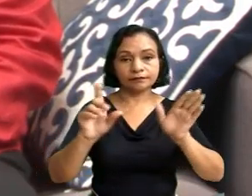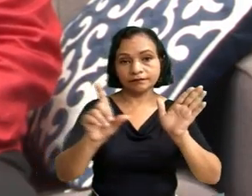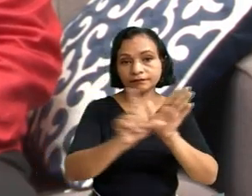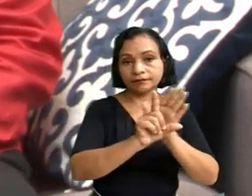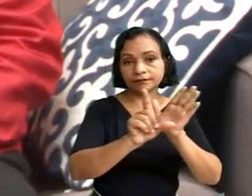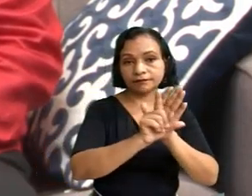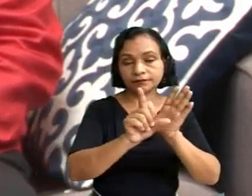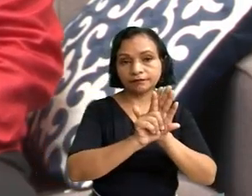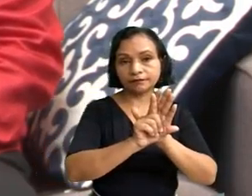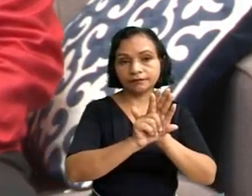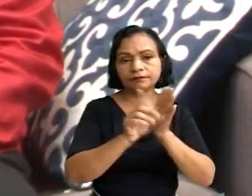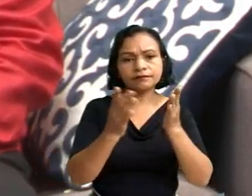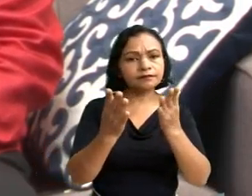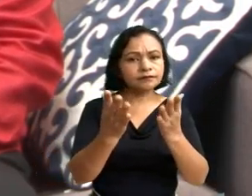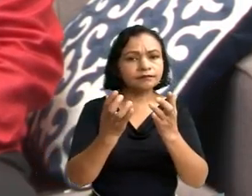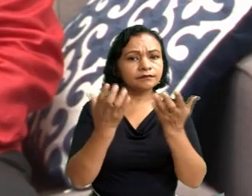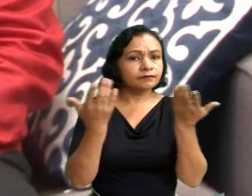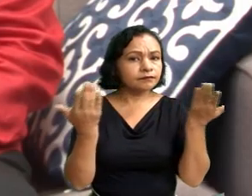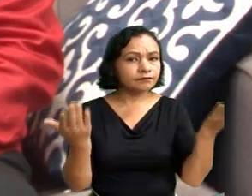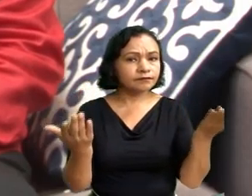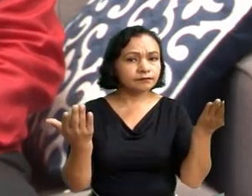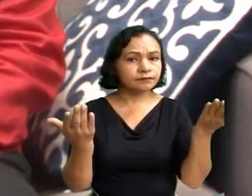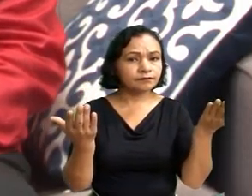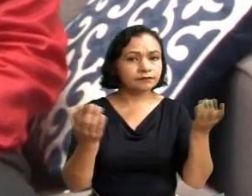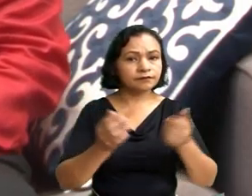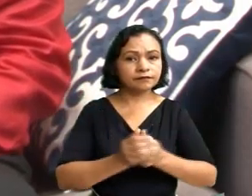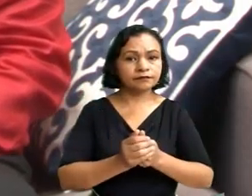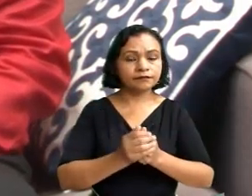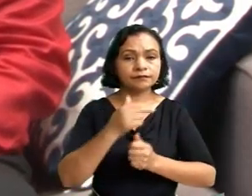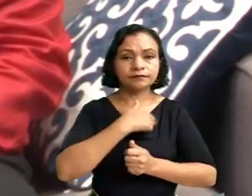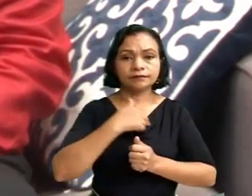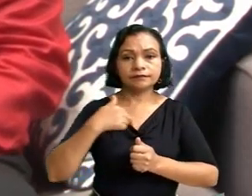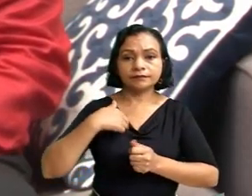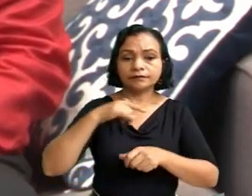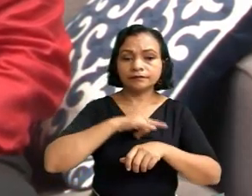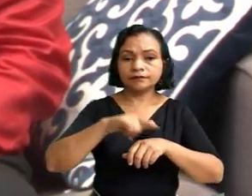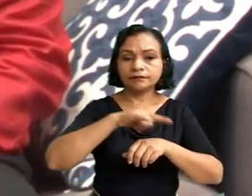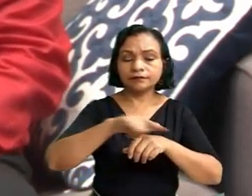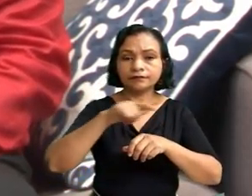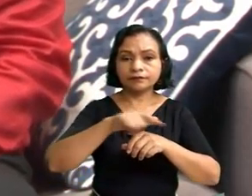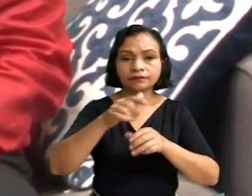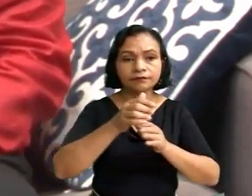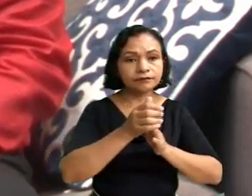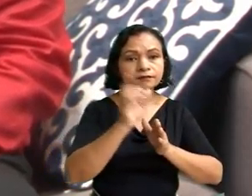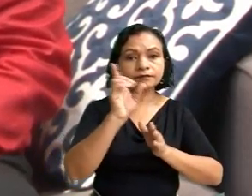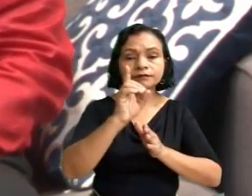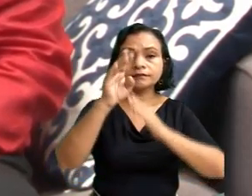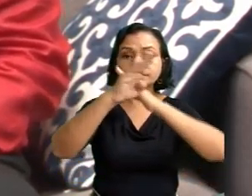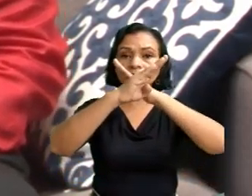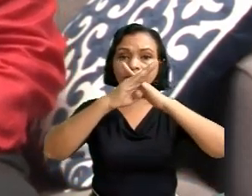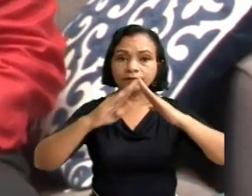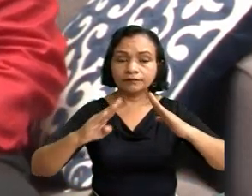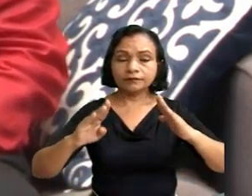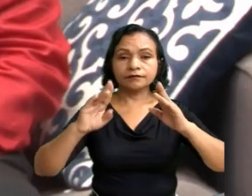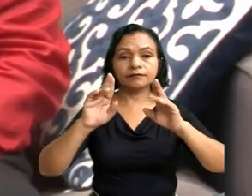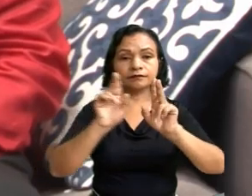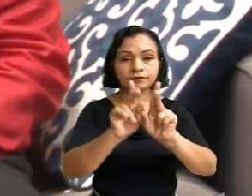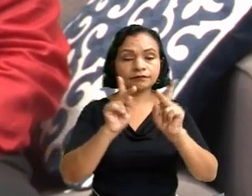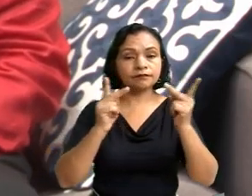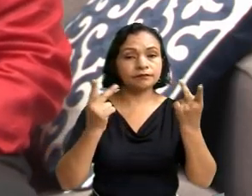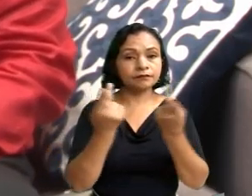lo que busca es el camino de paz que se ha ganado el pueblo